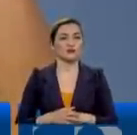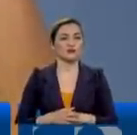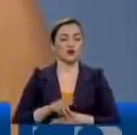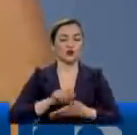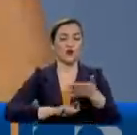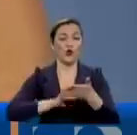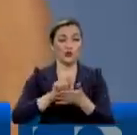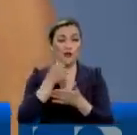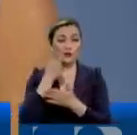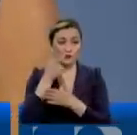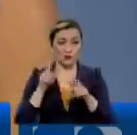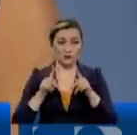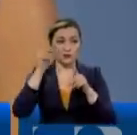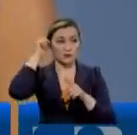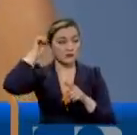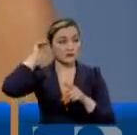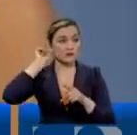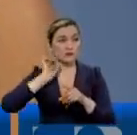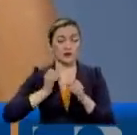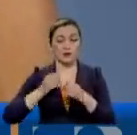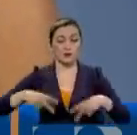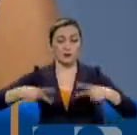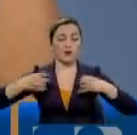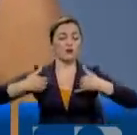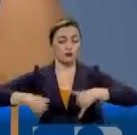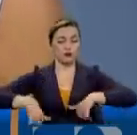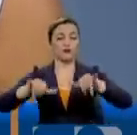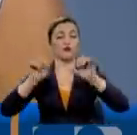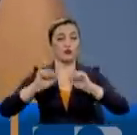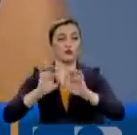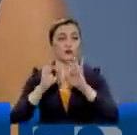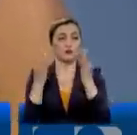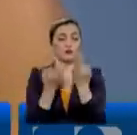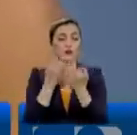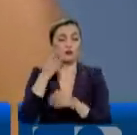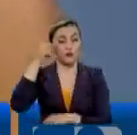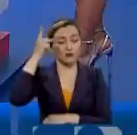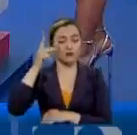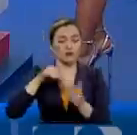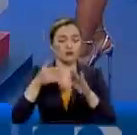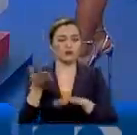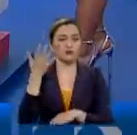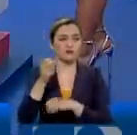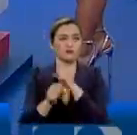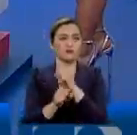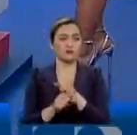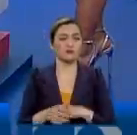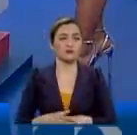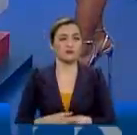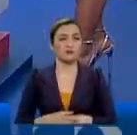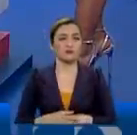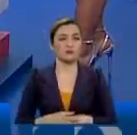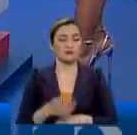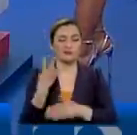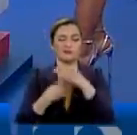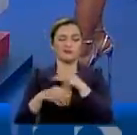el contrato que permite que él viva hasta los últimos días de su vida. De su familia se sabe que sus padres murieron hace algunos años y él se quedó solo,